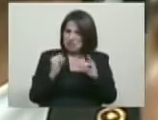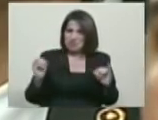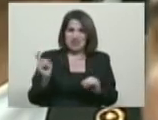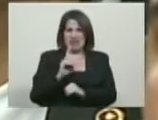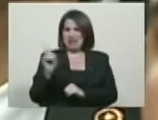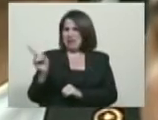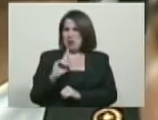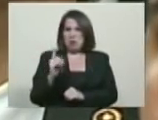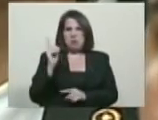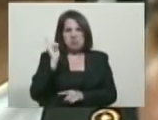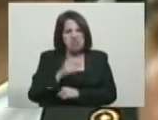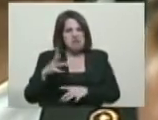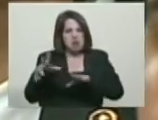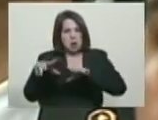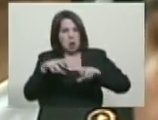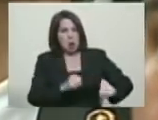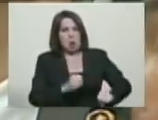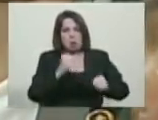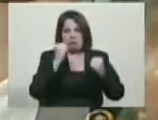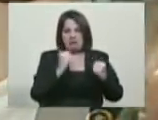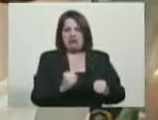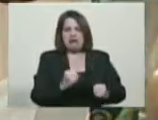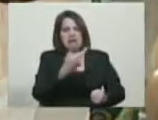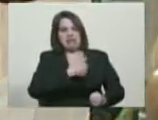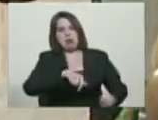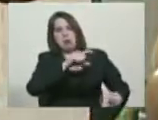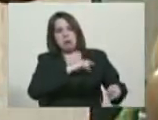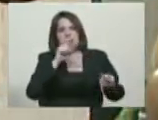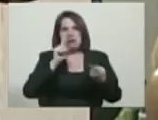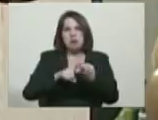siendo colonia del Imperio Español.